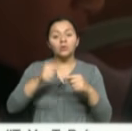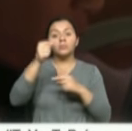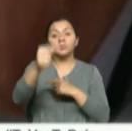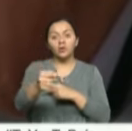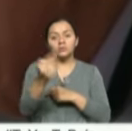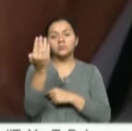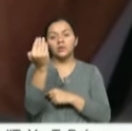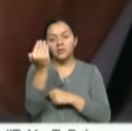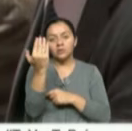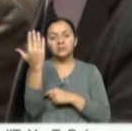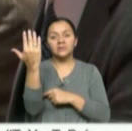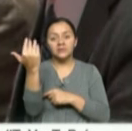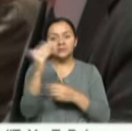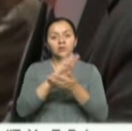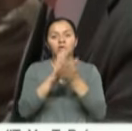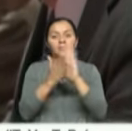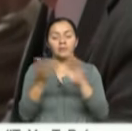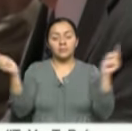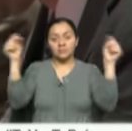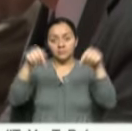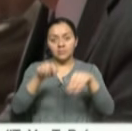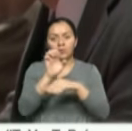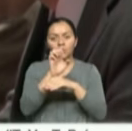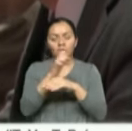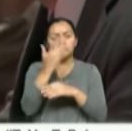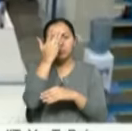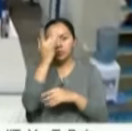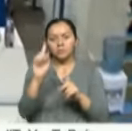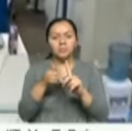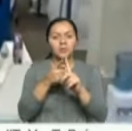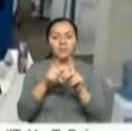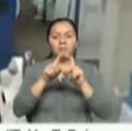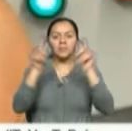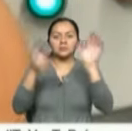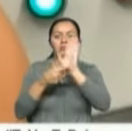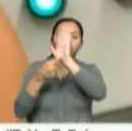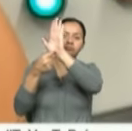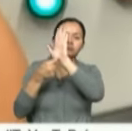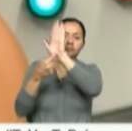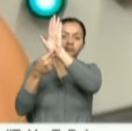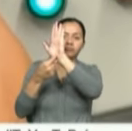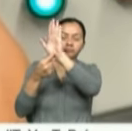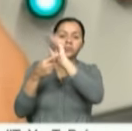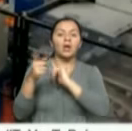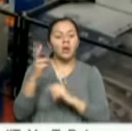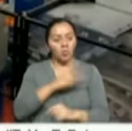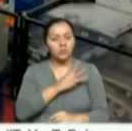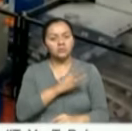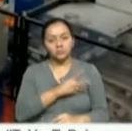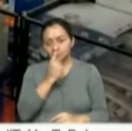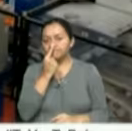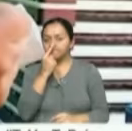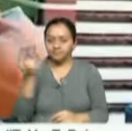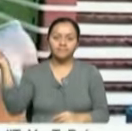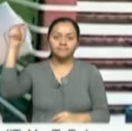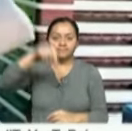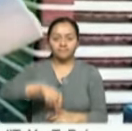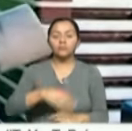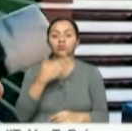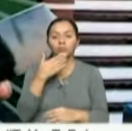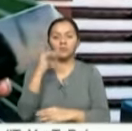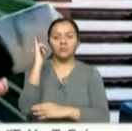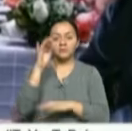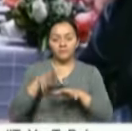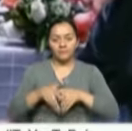y 15 de noviembre para conocer las oportunidades de inversión en sectores de infraestructura, telecomunicaciones,